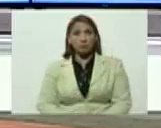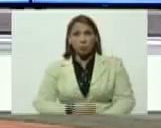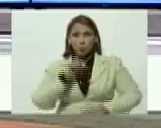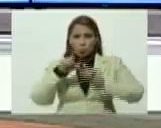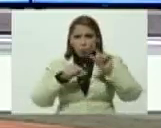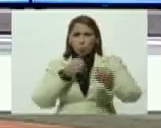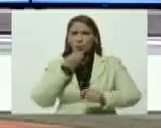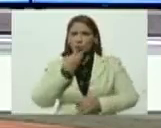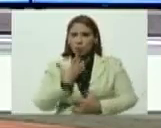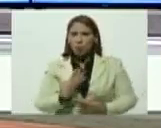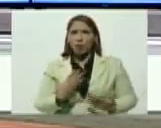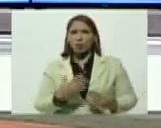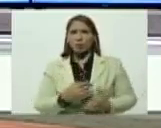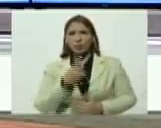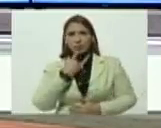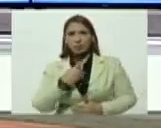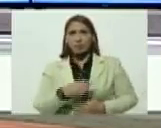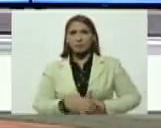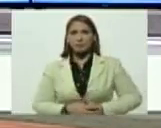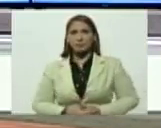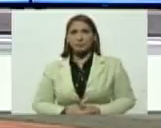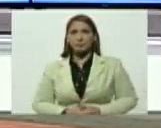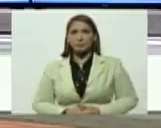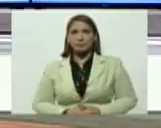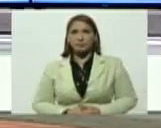bueno de Numa que dice...